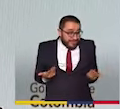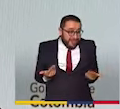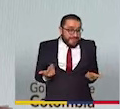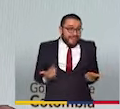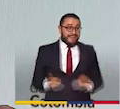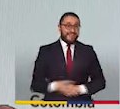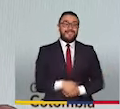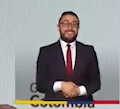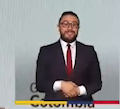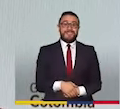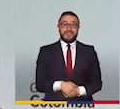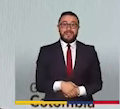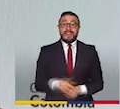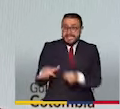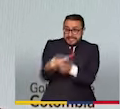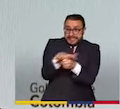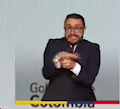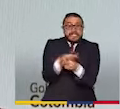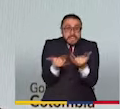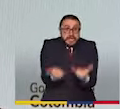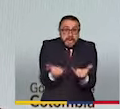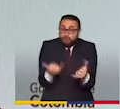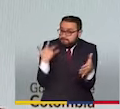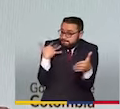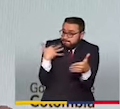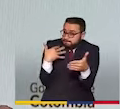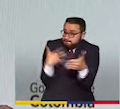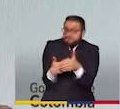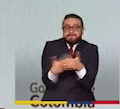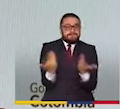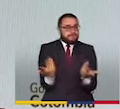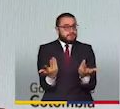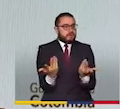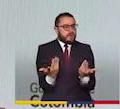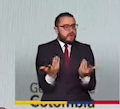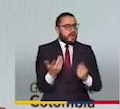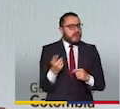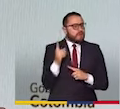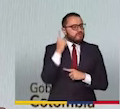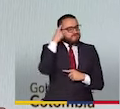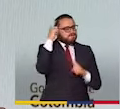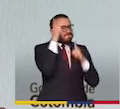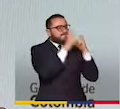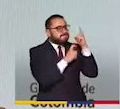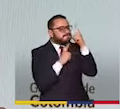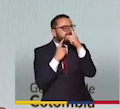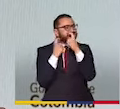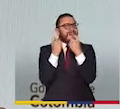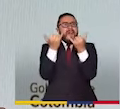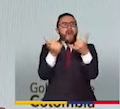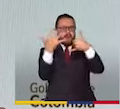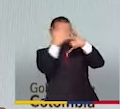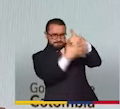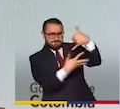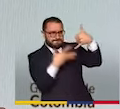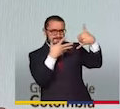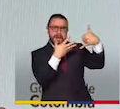de lo que está pasando en estos días, de por qué lo que está sucediendo.